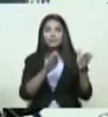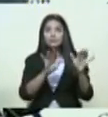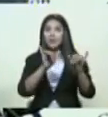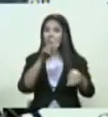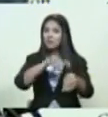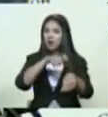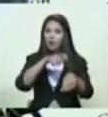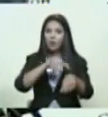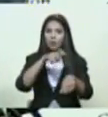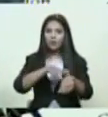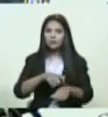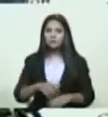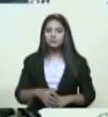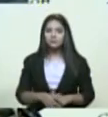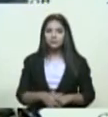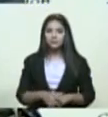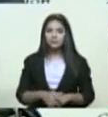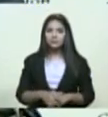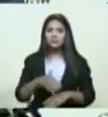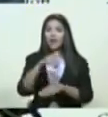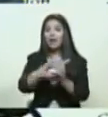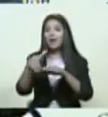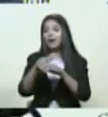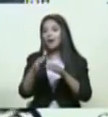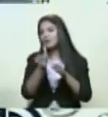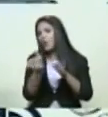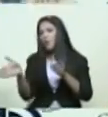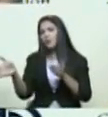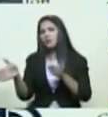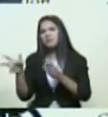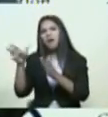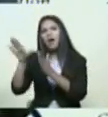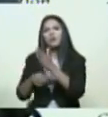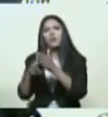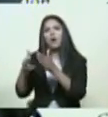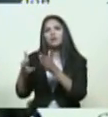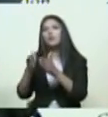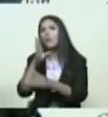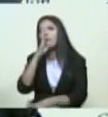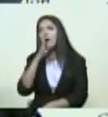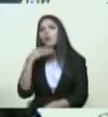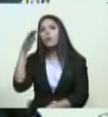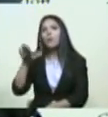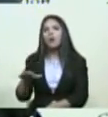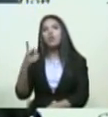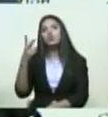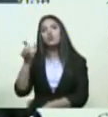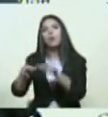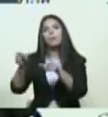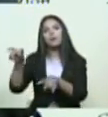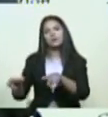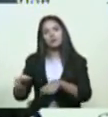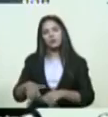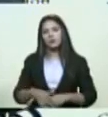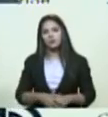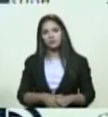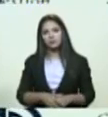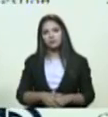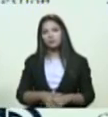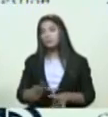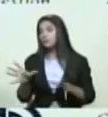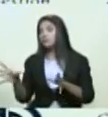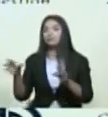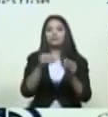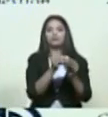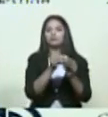hora, ¿verdad?, en la calle Guevara Roja están atracando un banco y mueren dos de los atracadores. Ah, o sea, tú